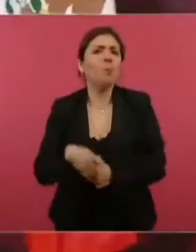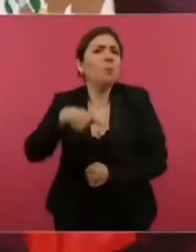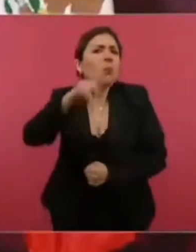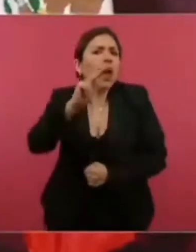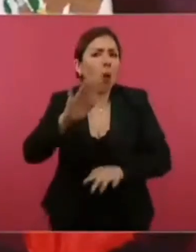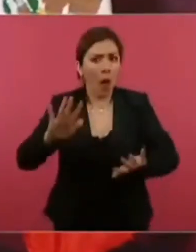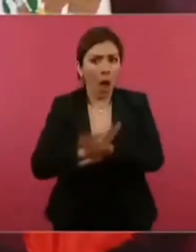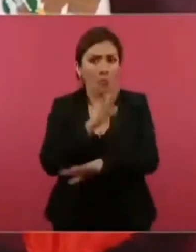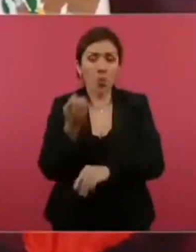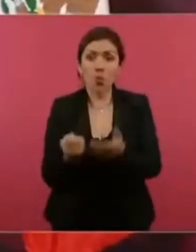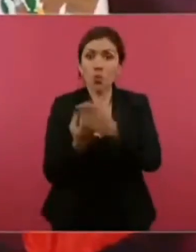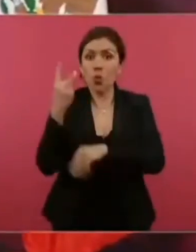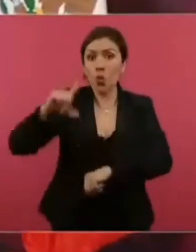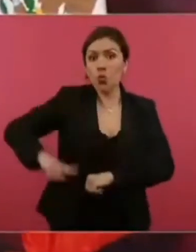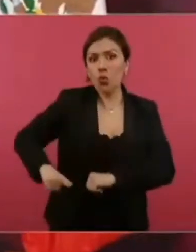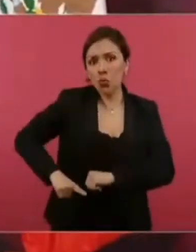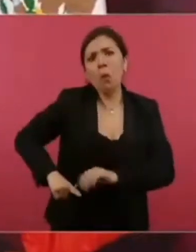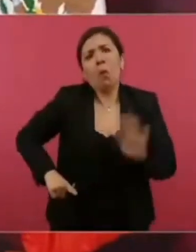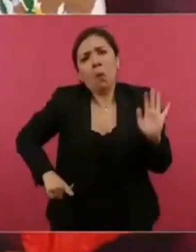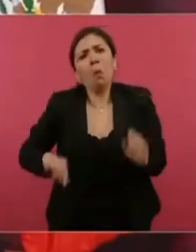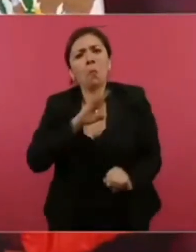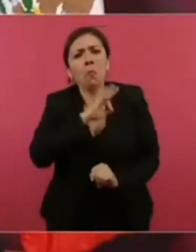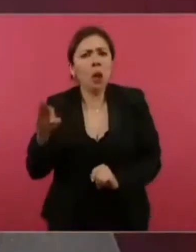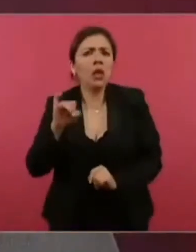podría hacerlo.